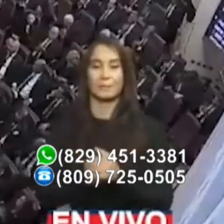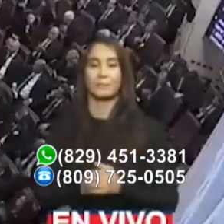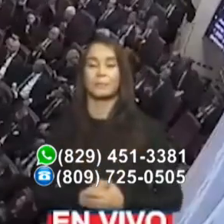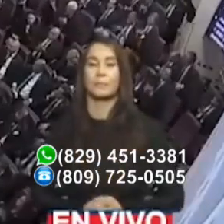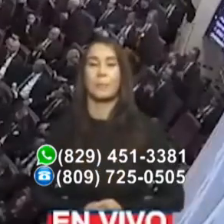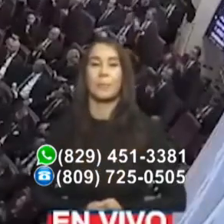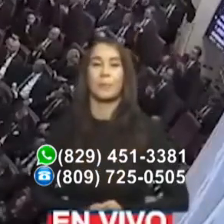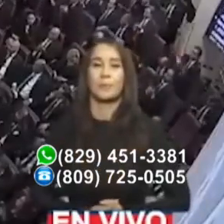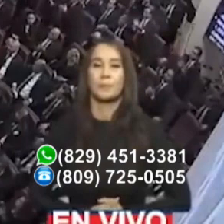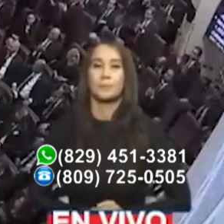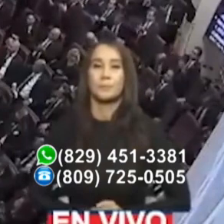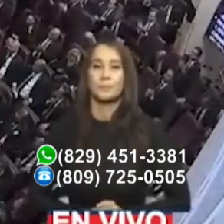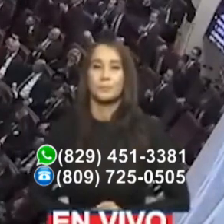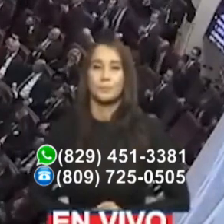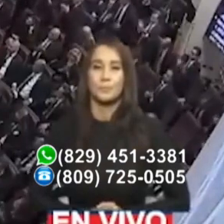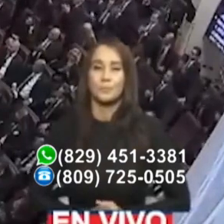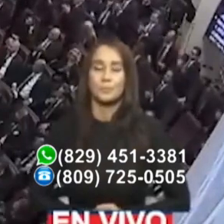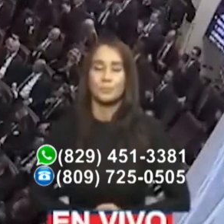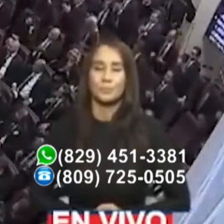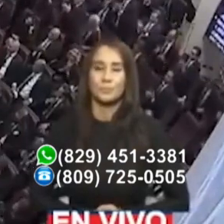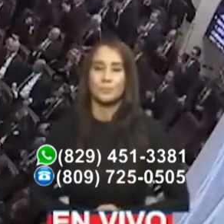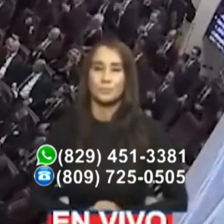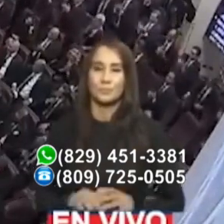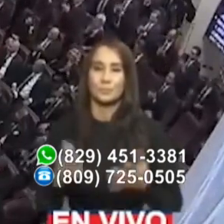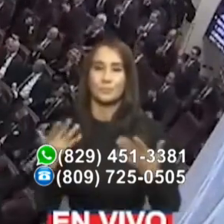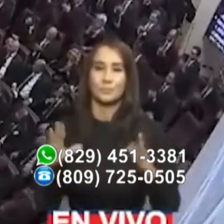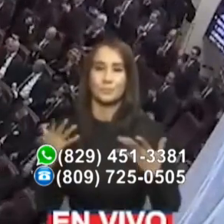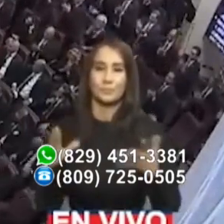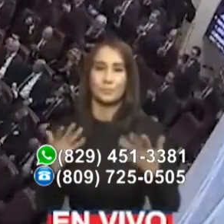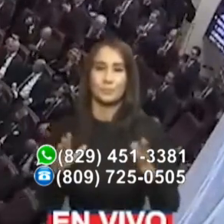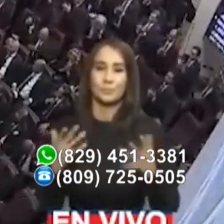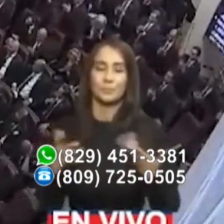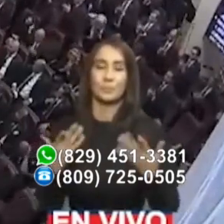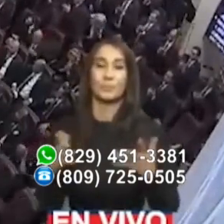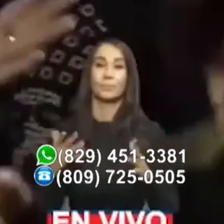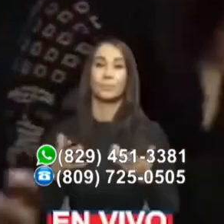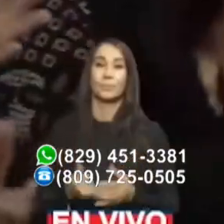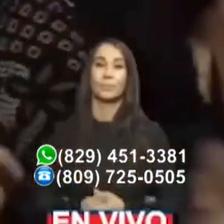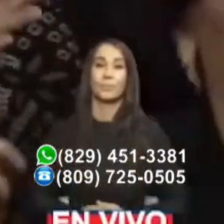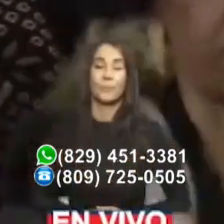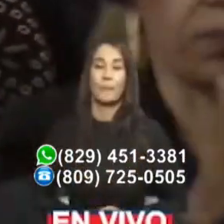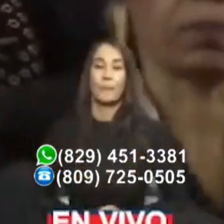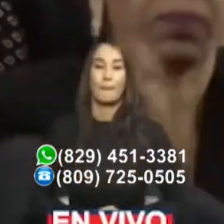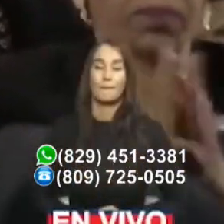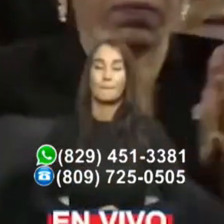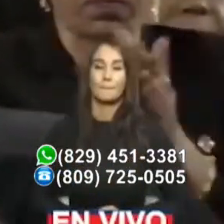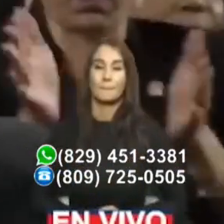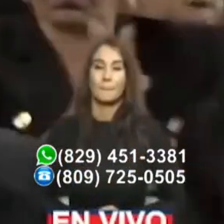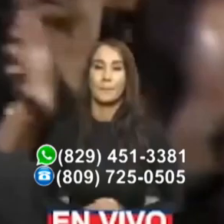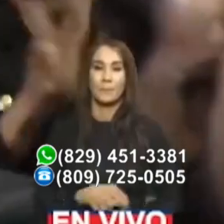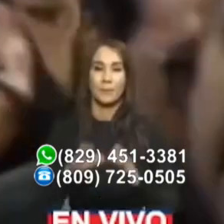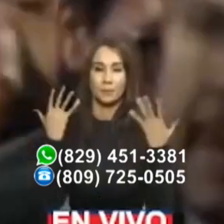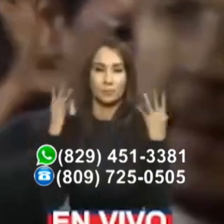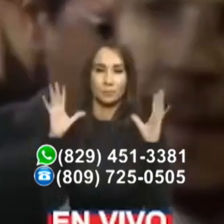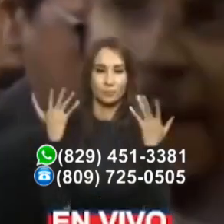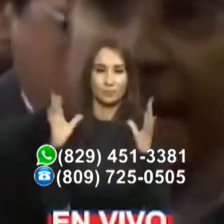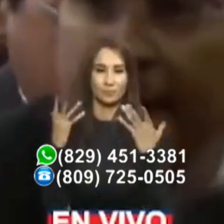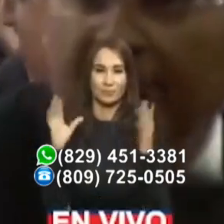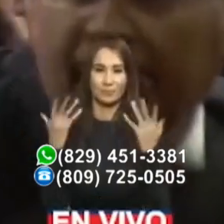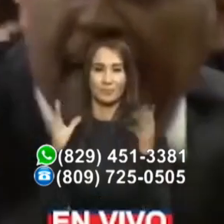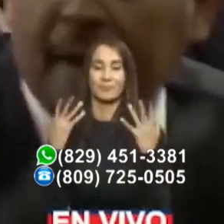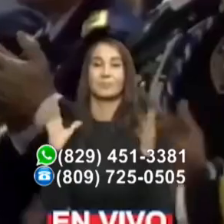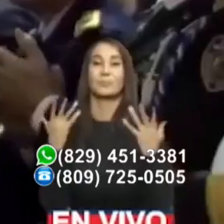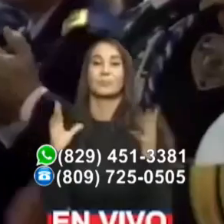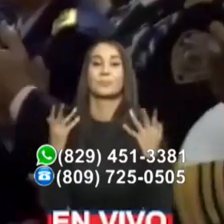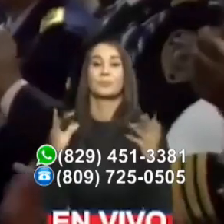un año crucial para el país. A propósito de las actividades del presidente